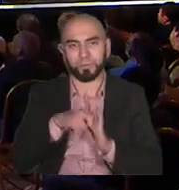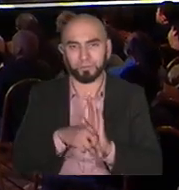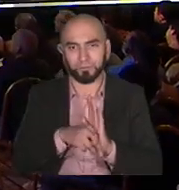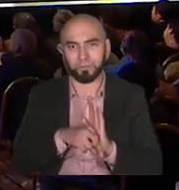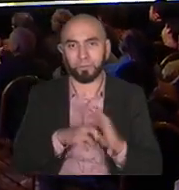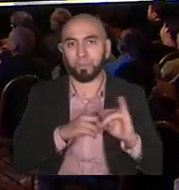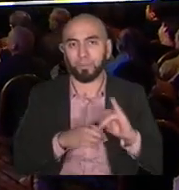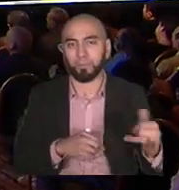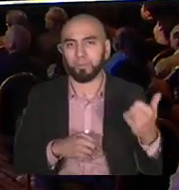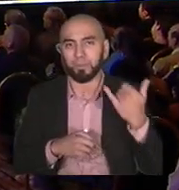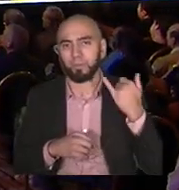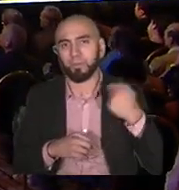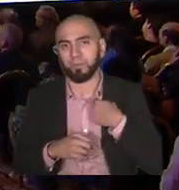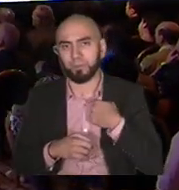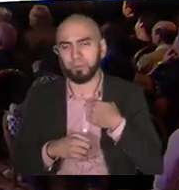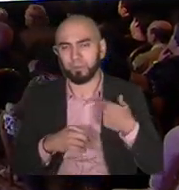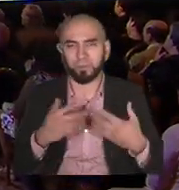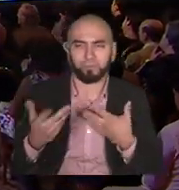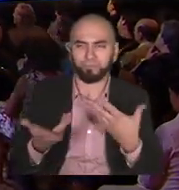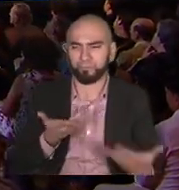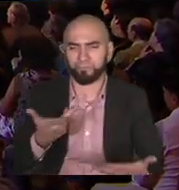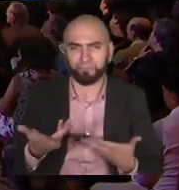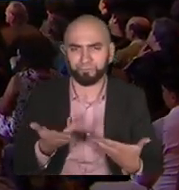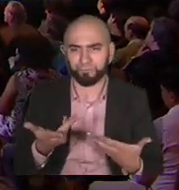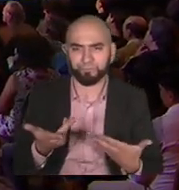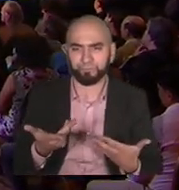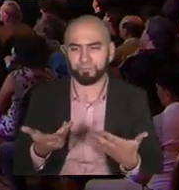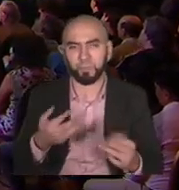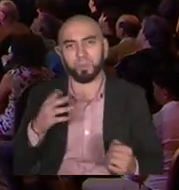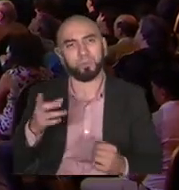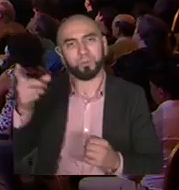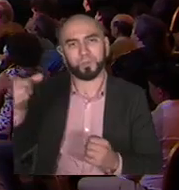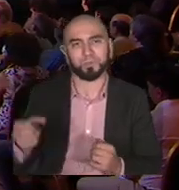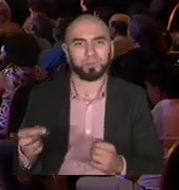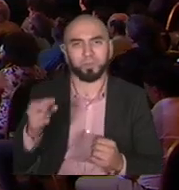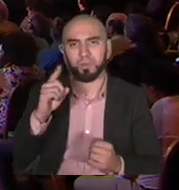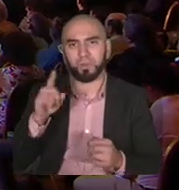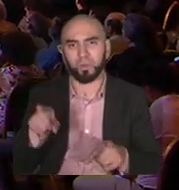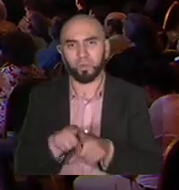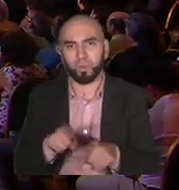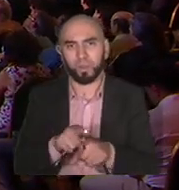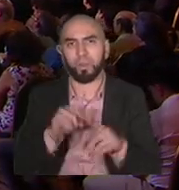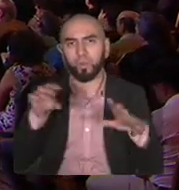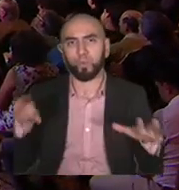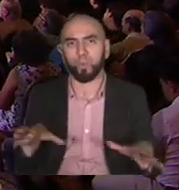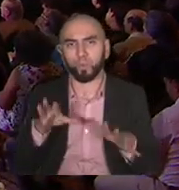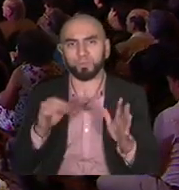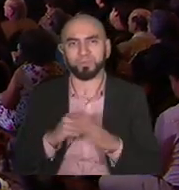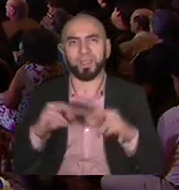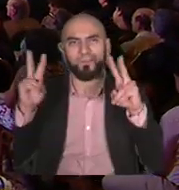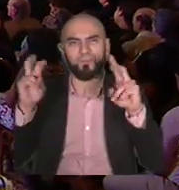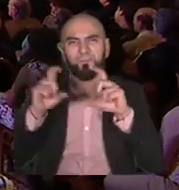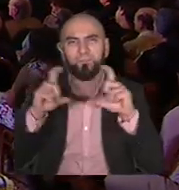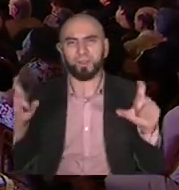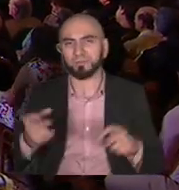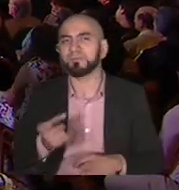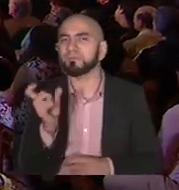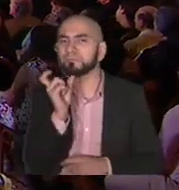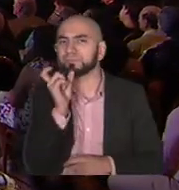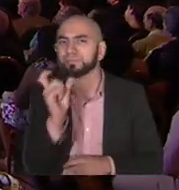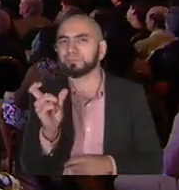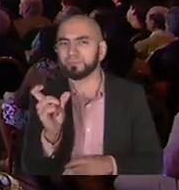llamaba sobre Michael. Bueno, pero yo le dije, bueno, porque él tiene una tendencia de usar frases muy